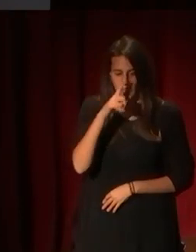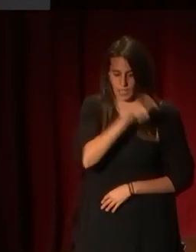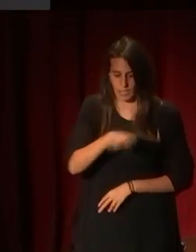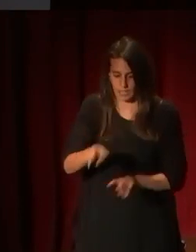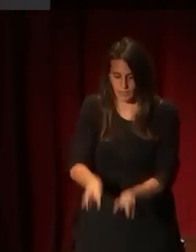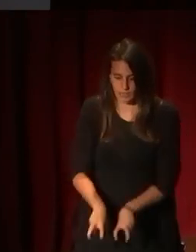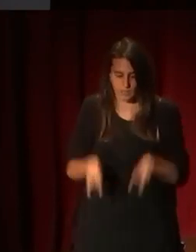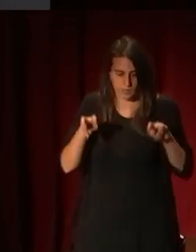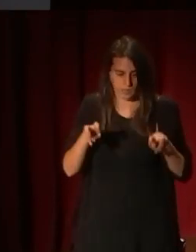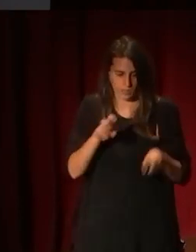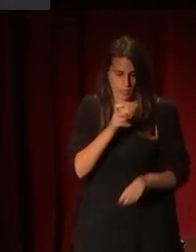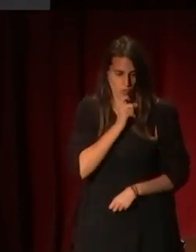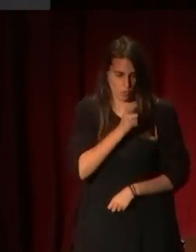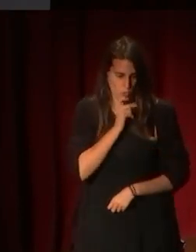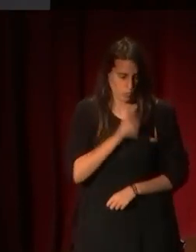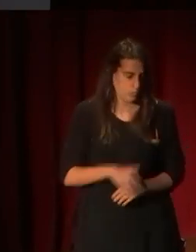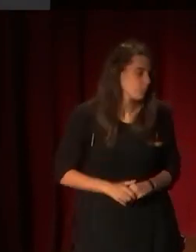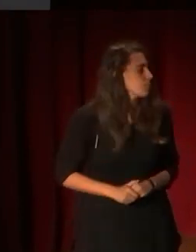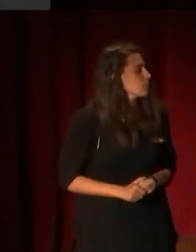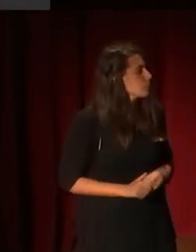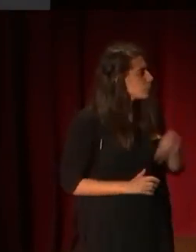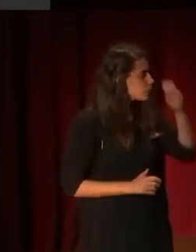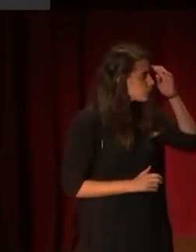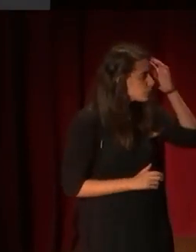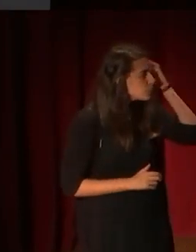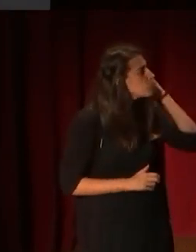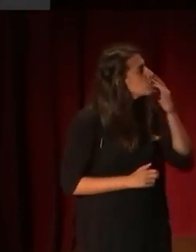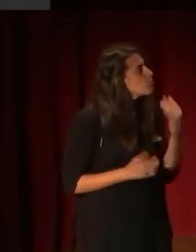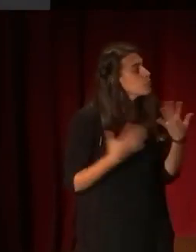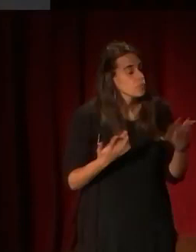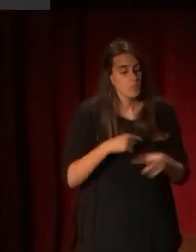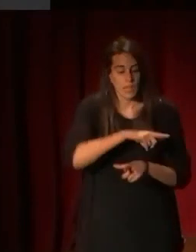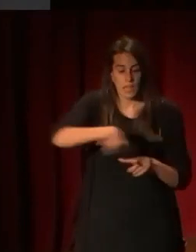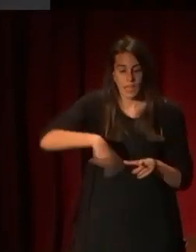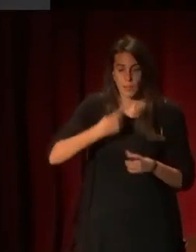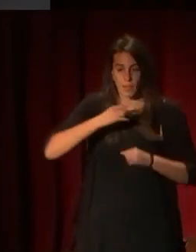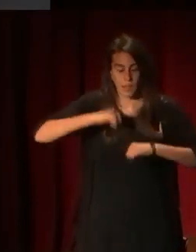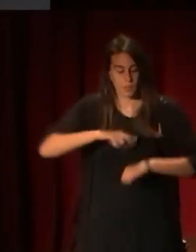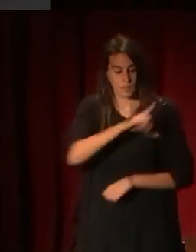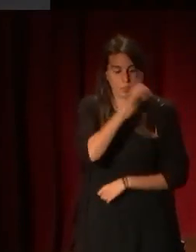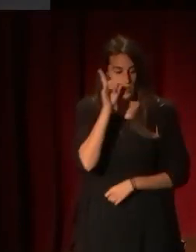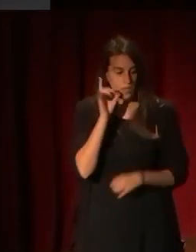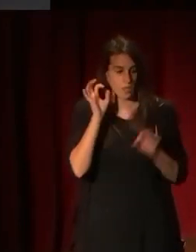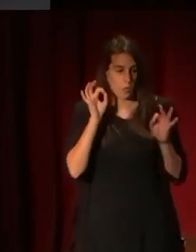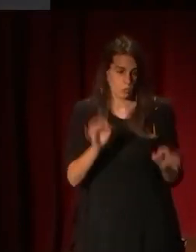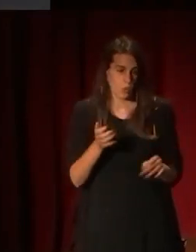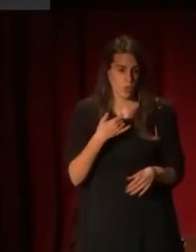entre los asistentes a la fiesta tengo que decirles que en la plaza mayor de madrid que fue el ejemplo y prototipo